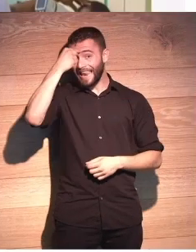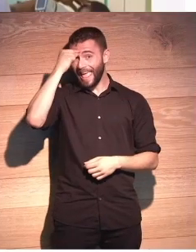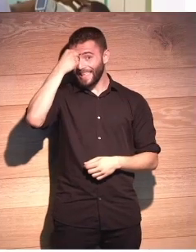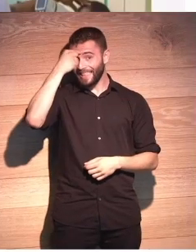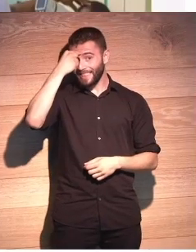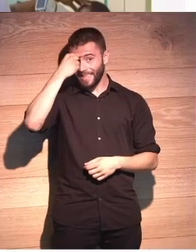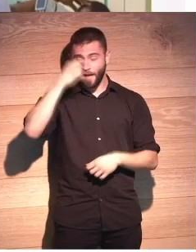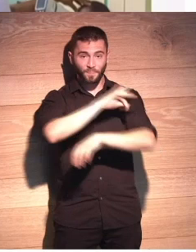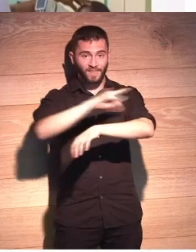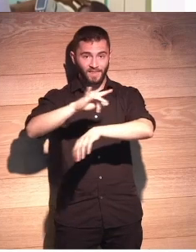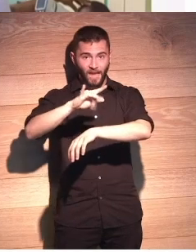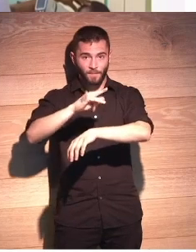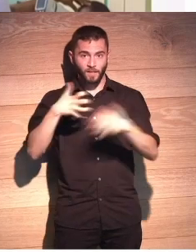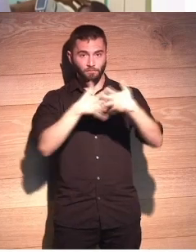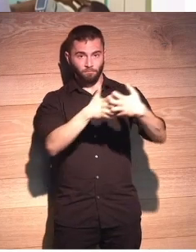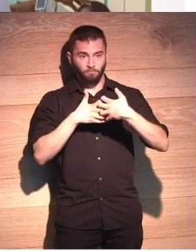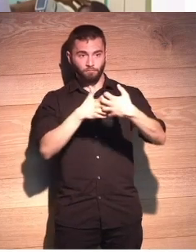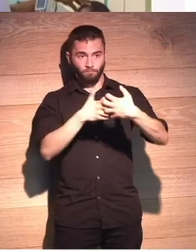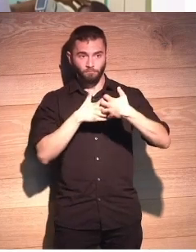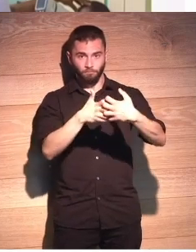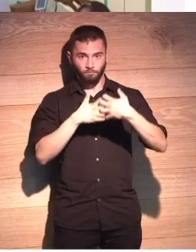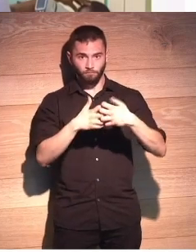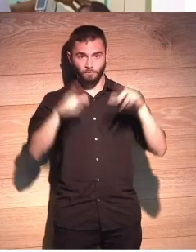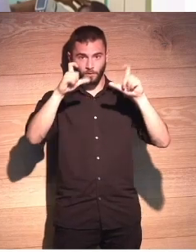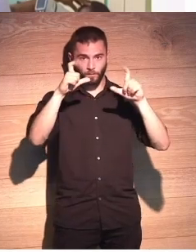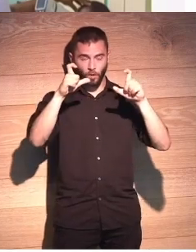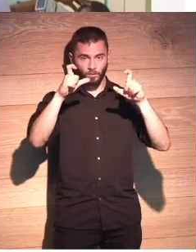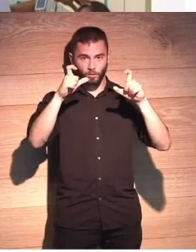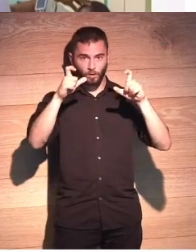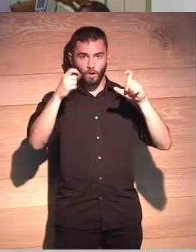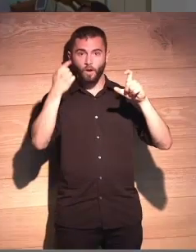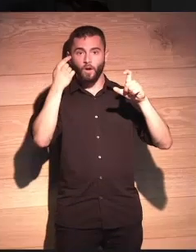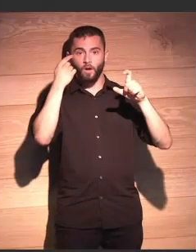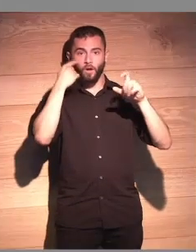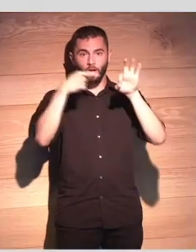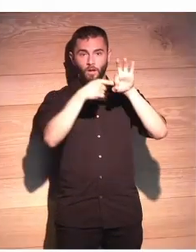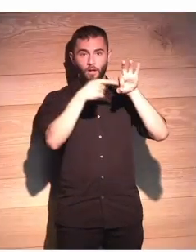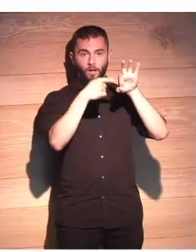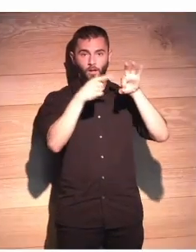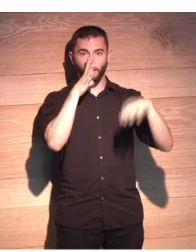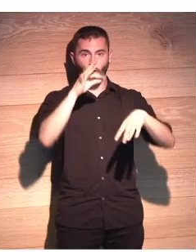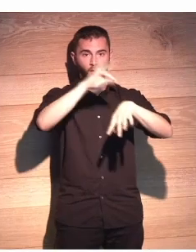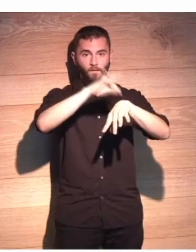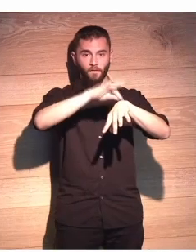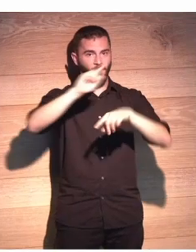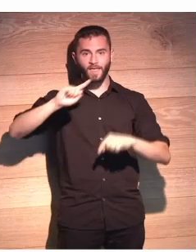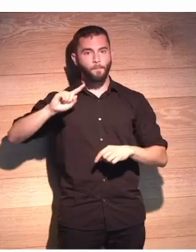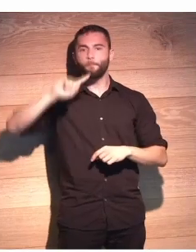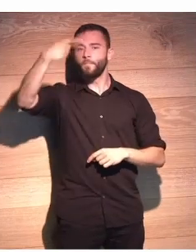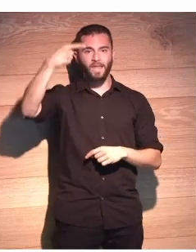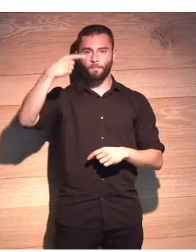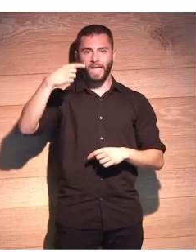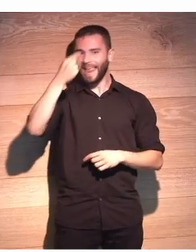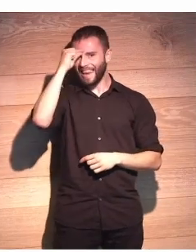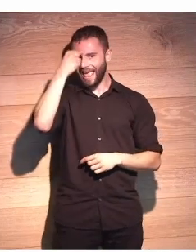luchando contra la diabetes solamente poniéndote esa foto de la retina de los ojos, porque la diabetes es la primera enfermedad que hay ahí. Y ahora vamos ya